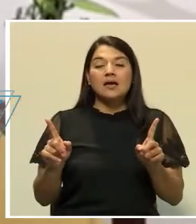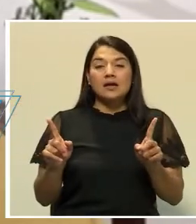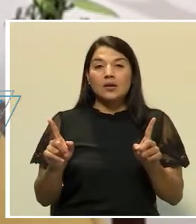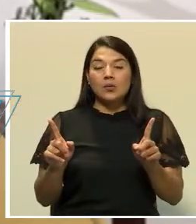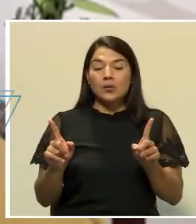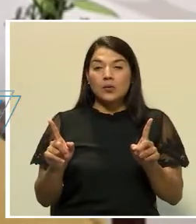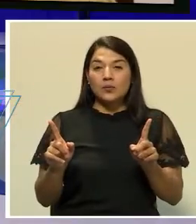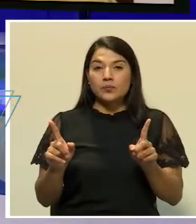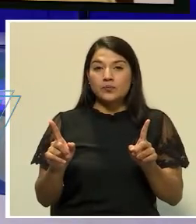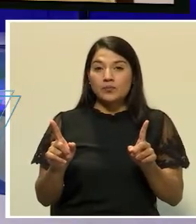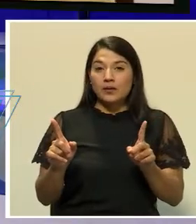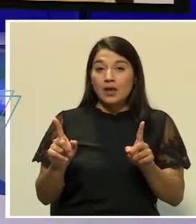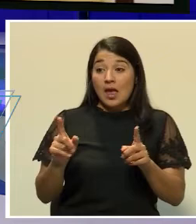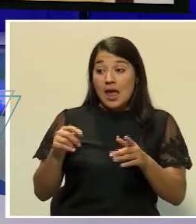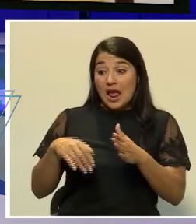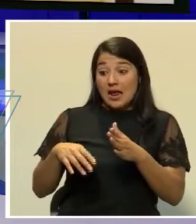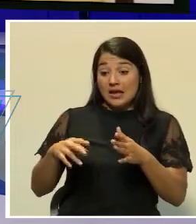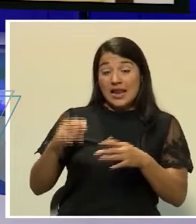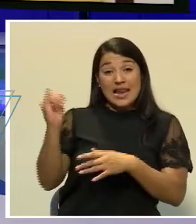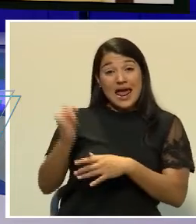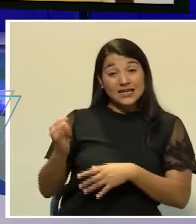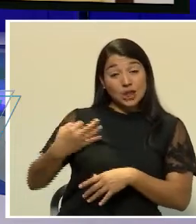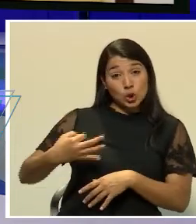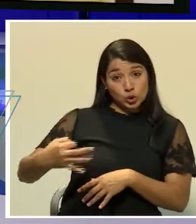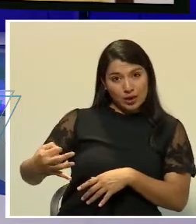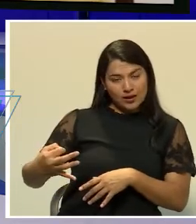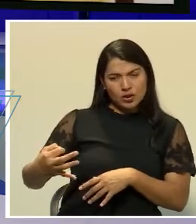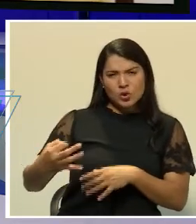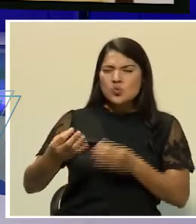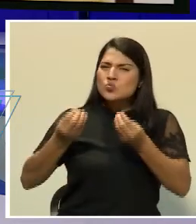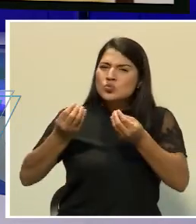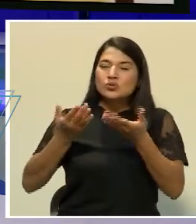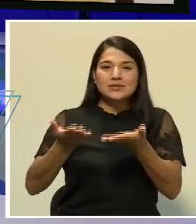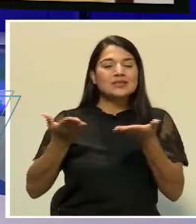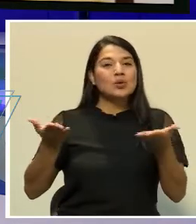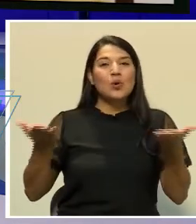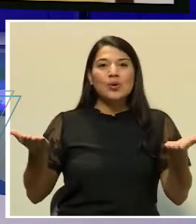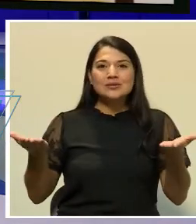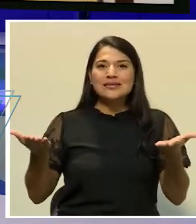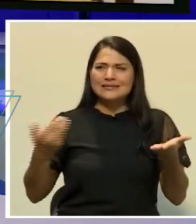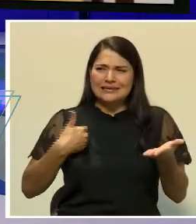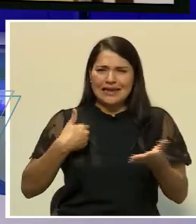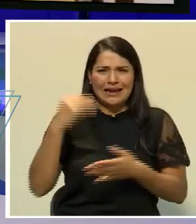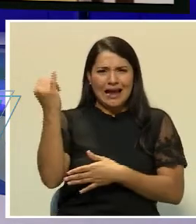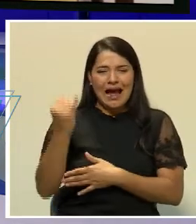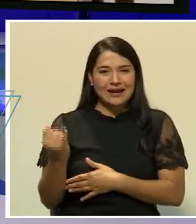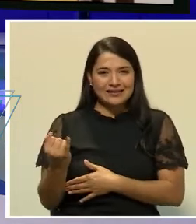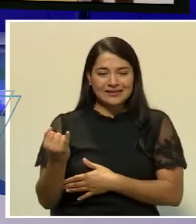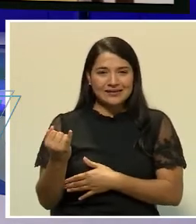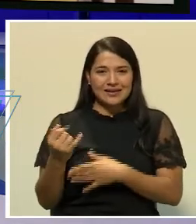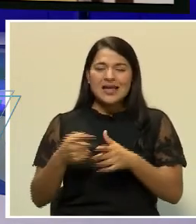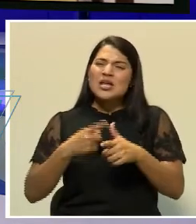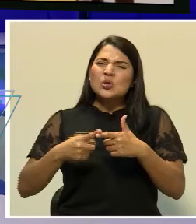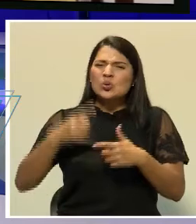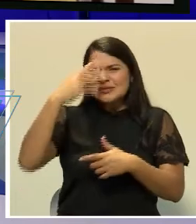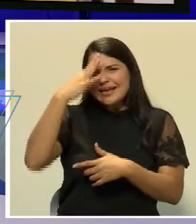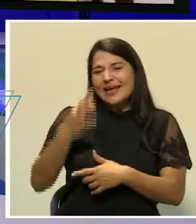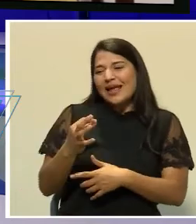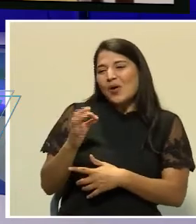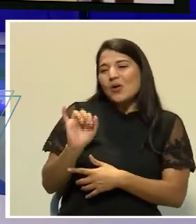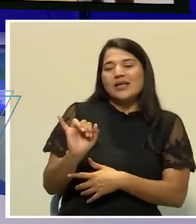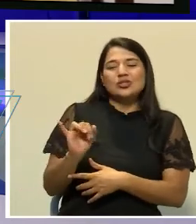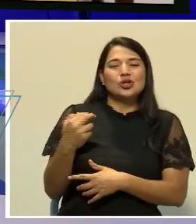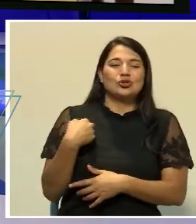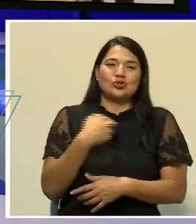todo en el cotidiano, en el día a día, muchísimas cosas están llenas de arte, así que yo creo que eso ni siquiera